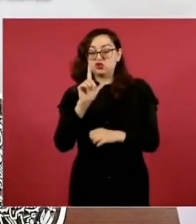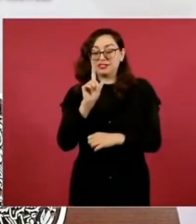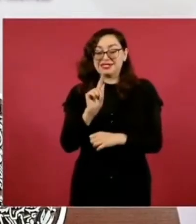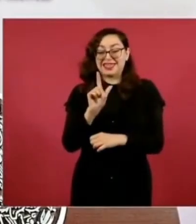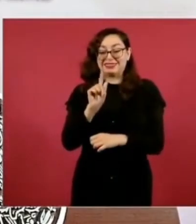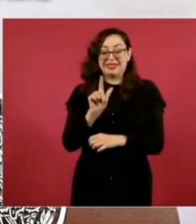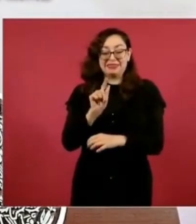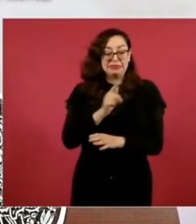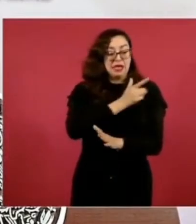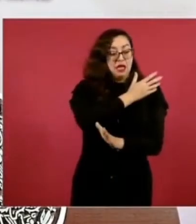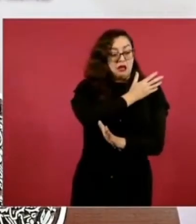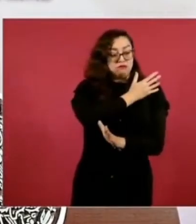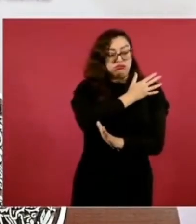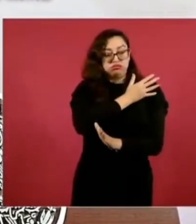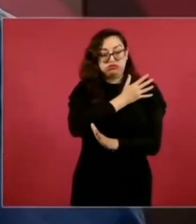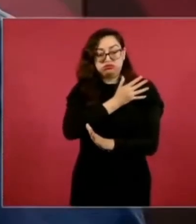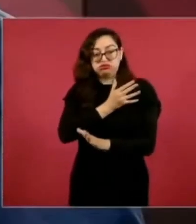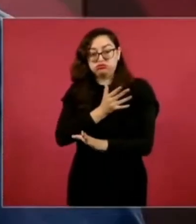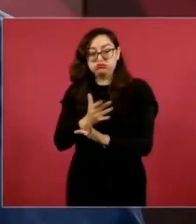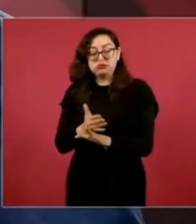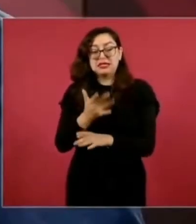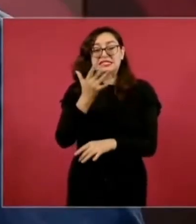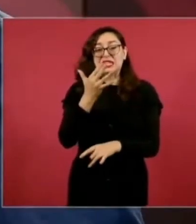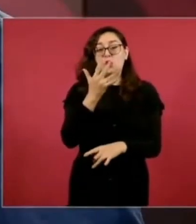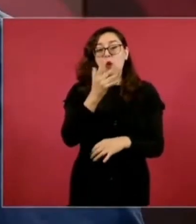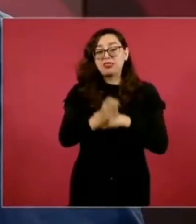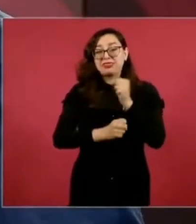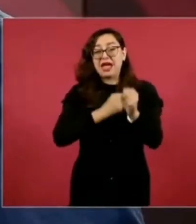más de 50 años.